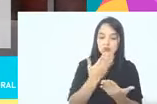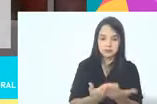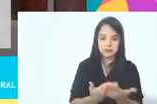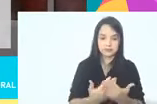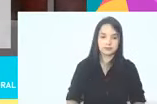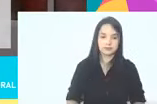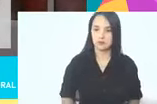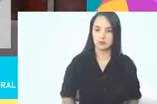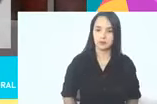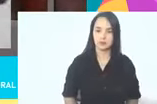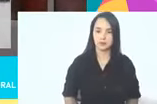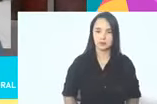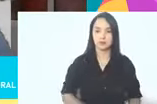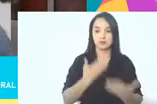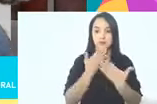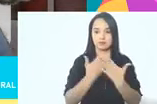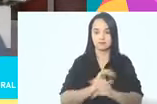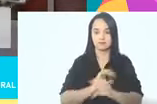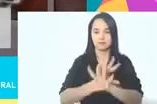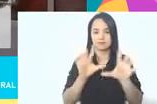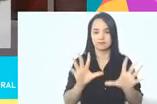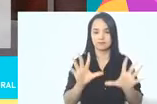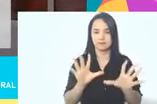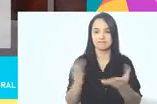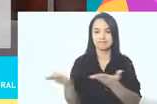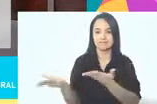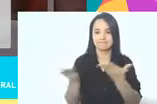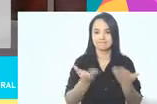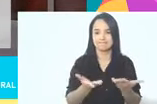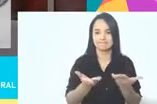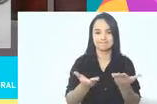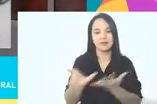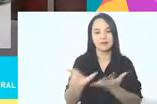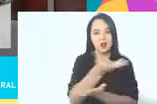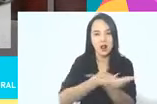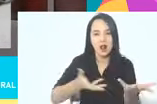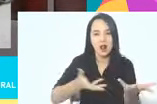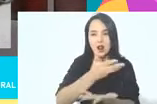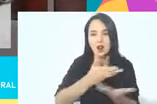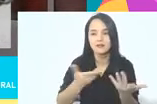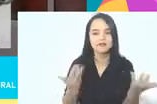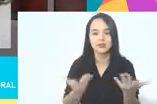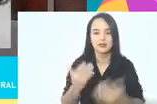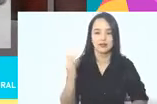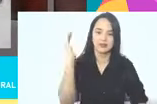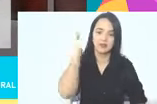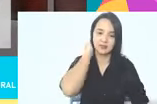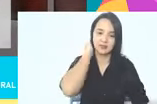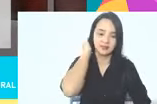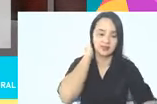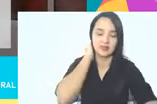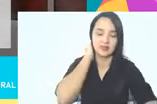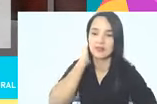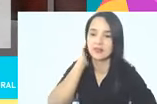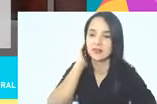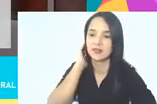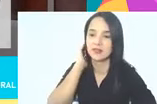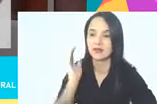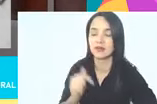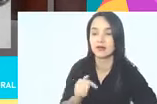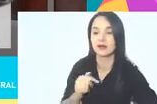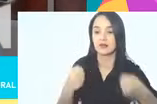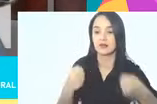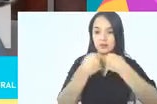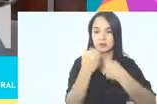servir. Agradecemos mucho su presencia y los esperamos en el próximo encuentro, que será el único con ustedes, y la